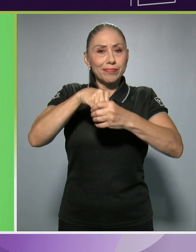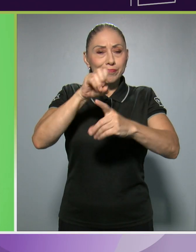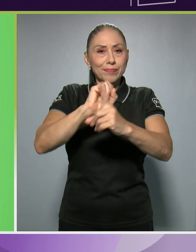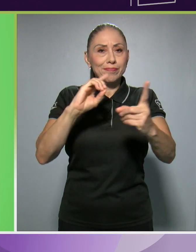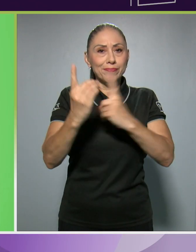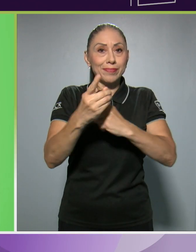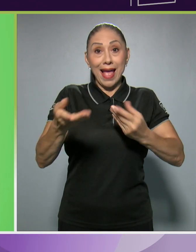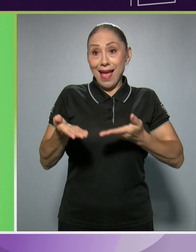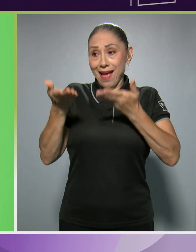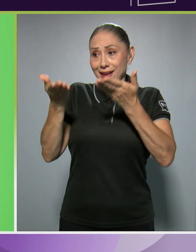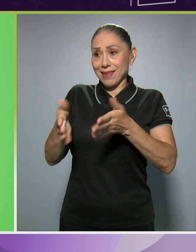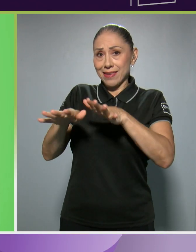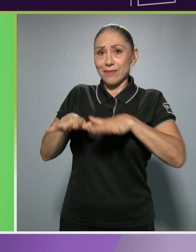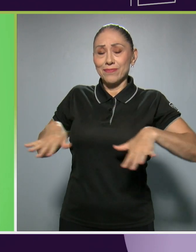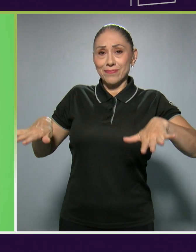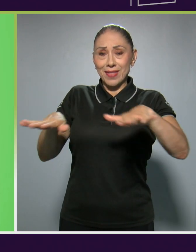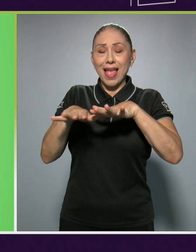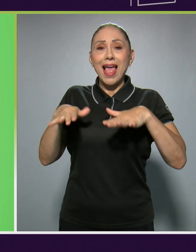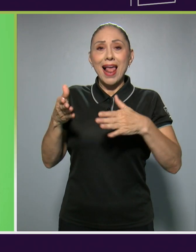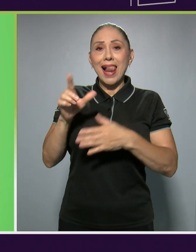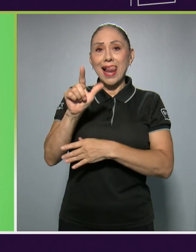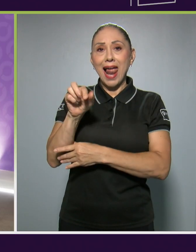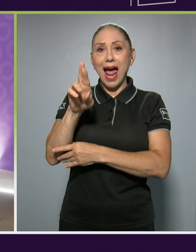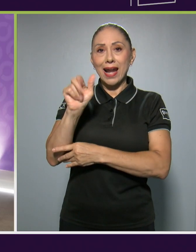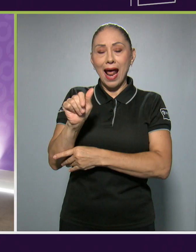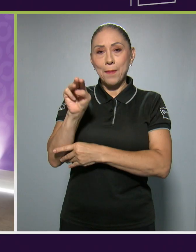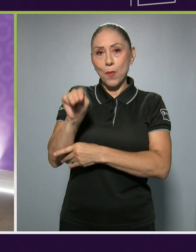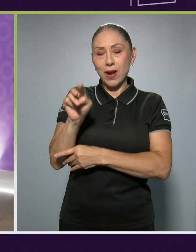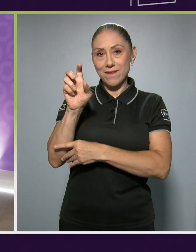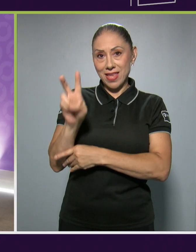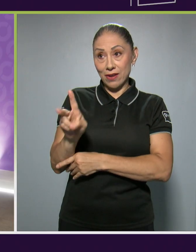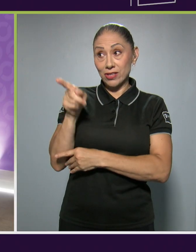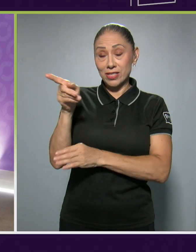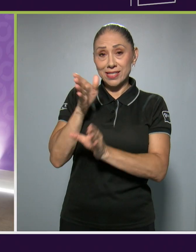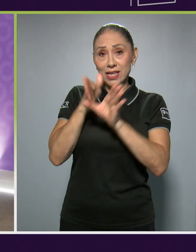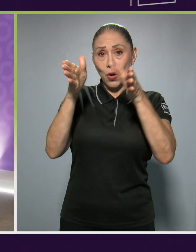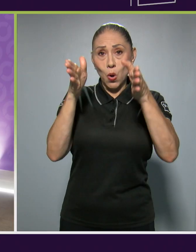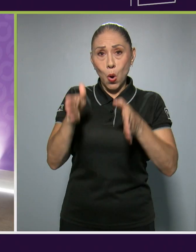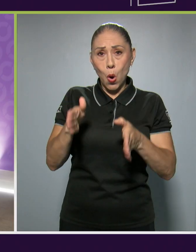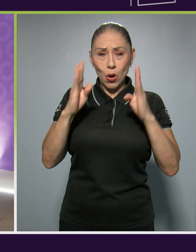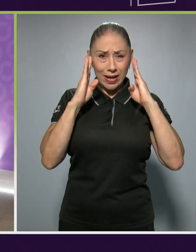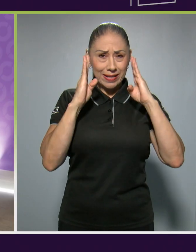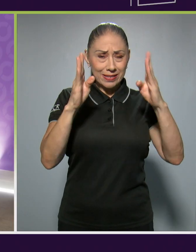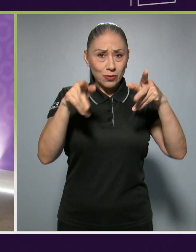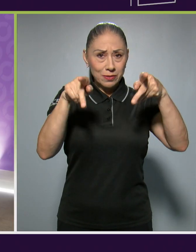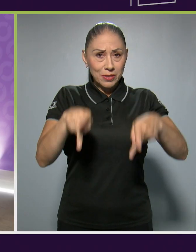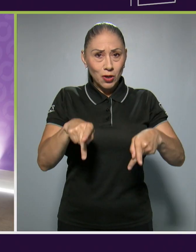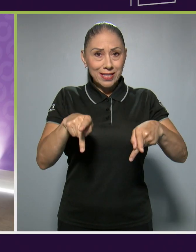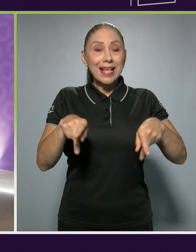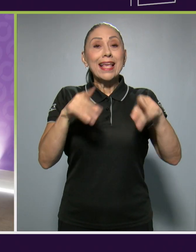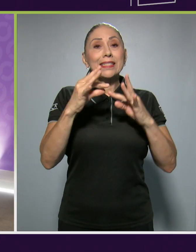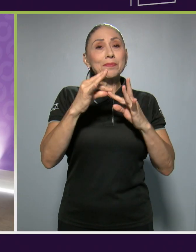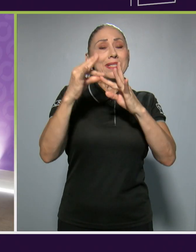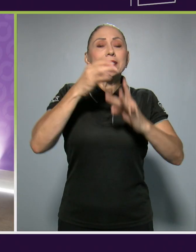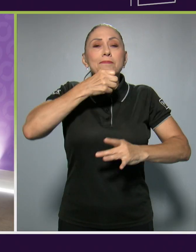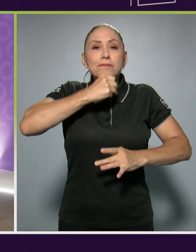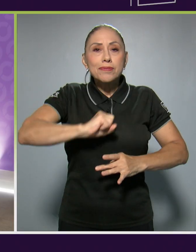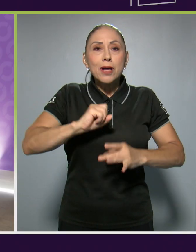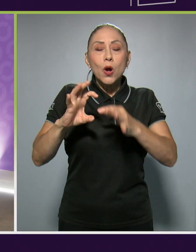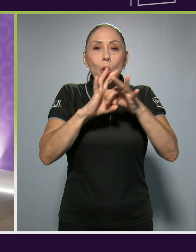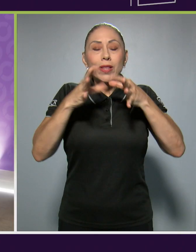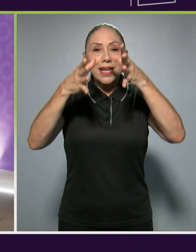acompañarán aquí en el estudio Lara Mora Villalobos, quien es psicóloga clínica y gerontóloga, coordinadora de la Comisión